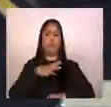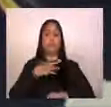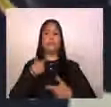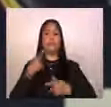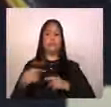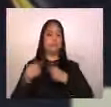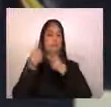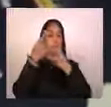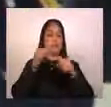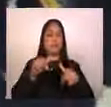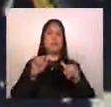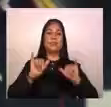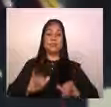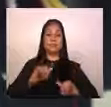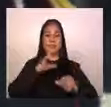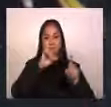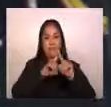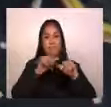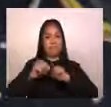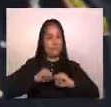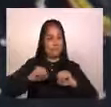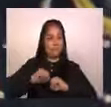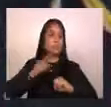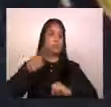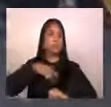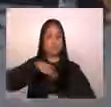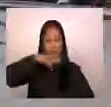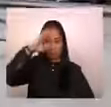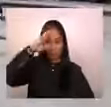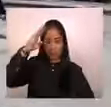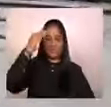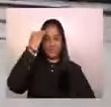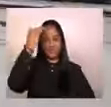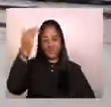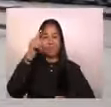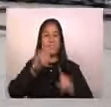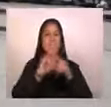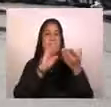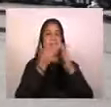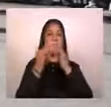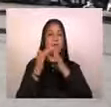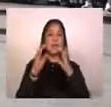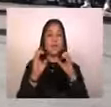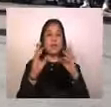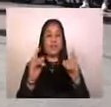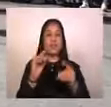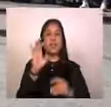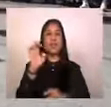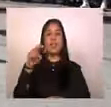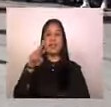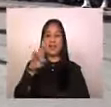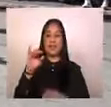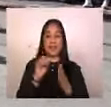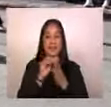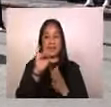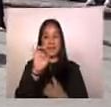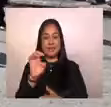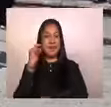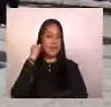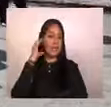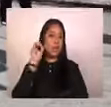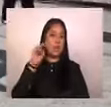nuestro legado vigente en la pista. Nuestro saludo a la comunidad educativa del Enrique Gómez